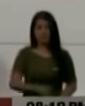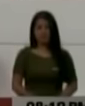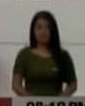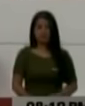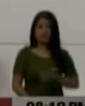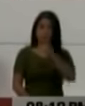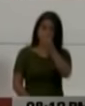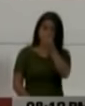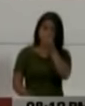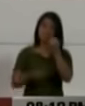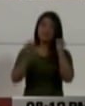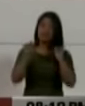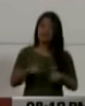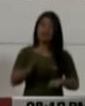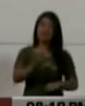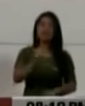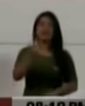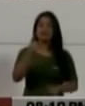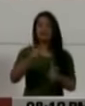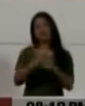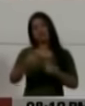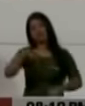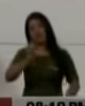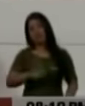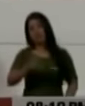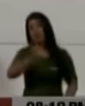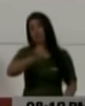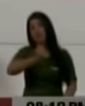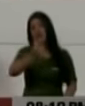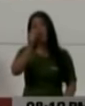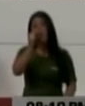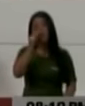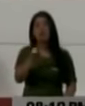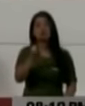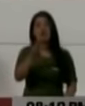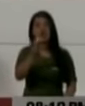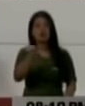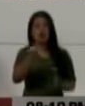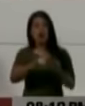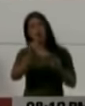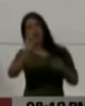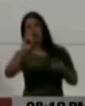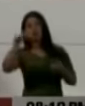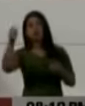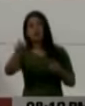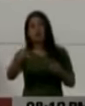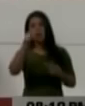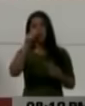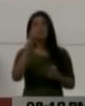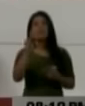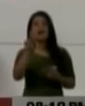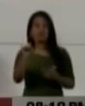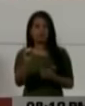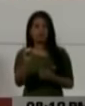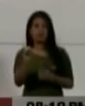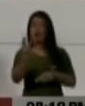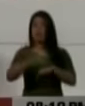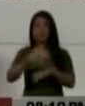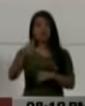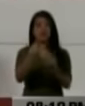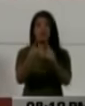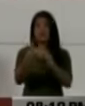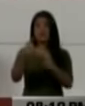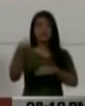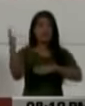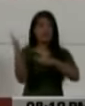Porque si es así, entonces nosotros tenemos que calarnos a Urosa o a Padrón, porque ellos hablan en nombre de la Iglesia y ellos no hablan en verdad en